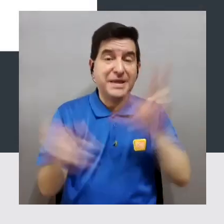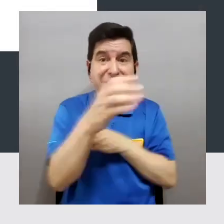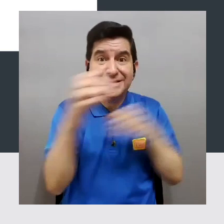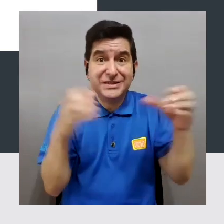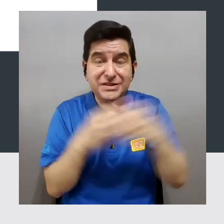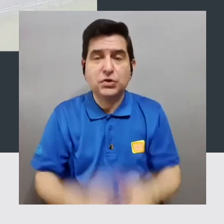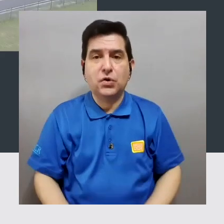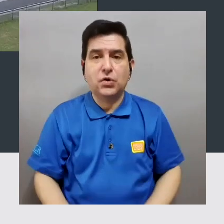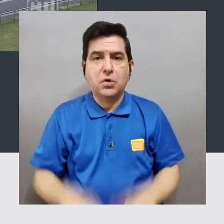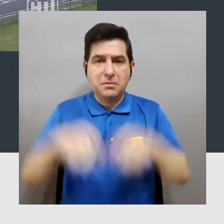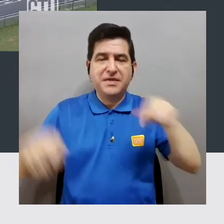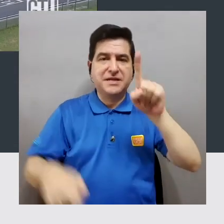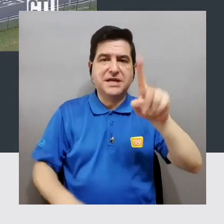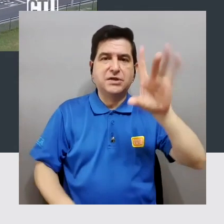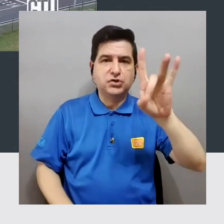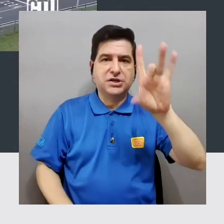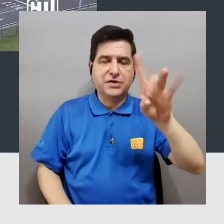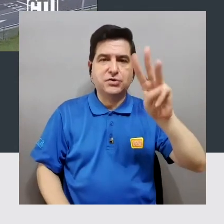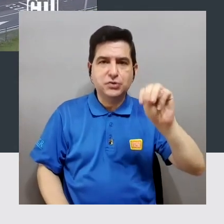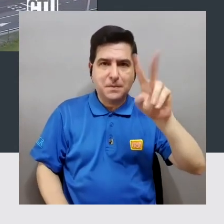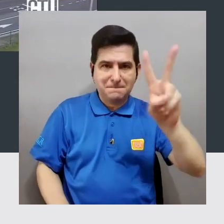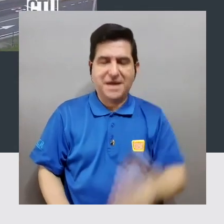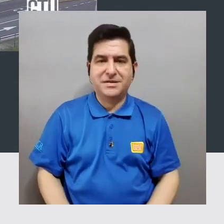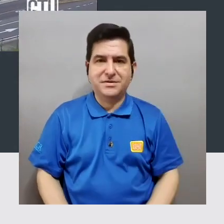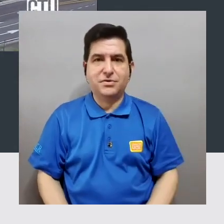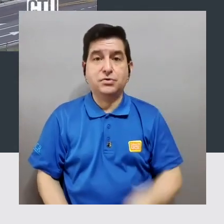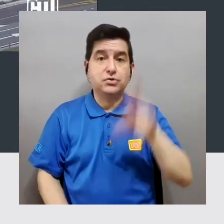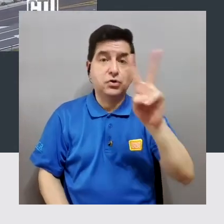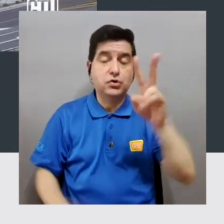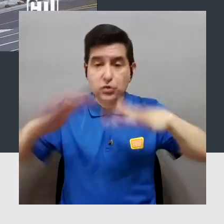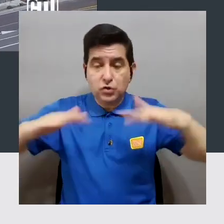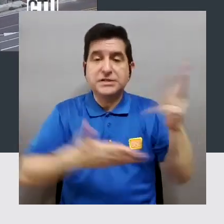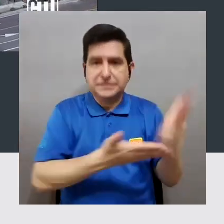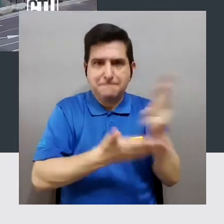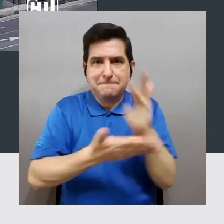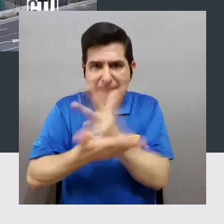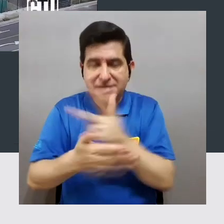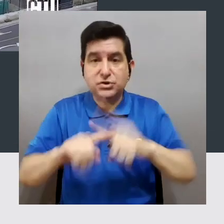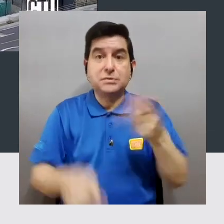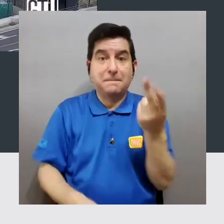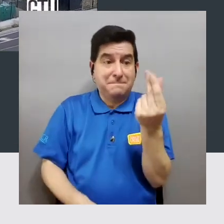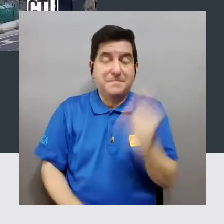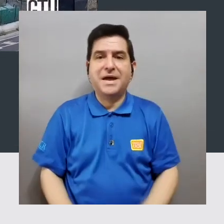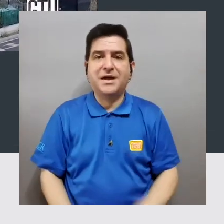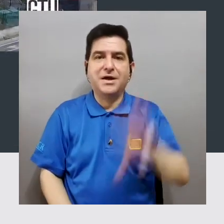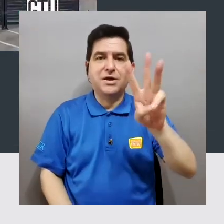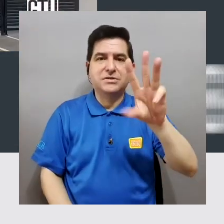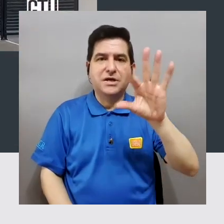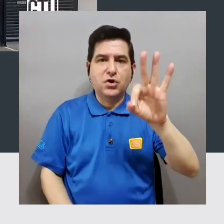3 habitaciones puede medir 188 metros cuadrados y contar con 2 espacios de parqueo, pero su precio ronda